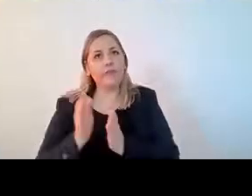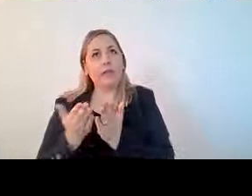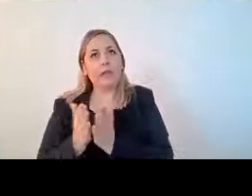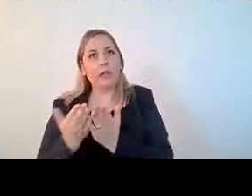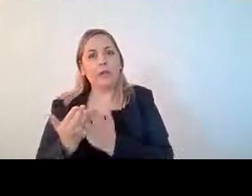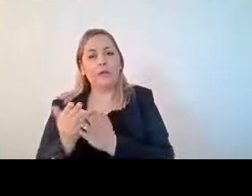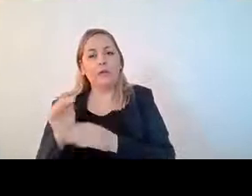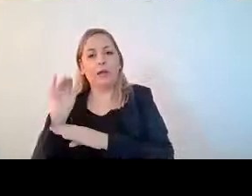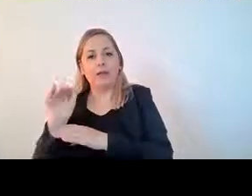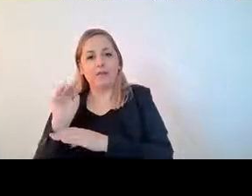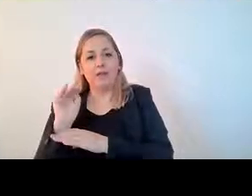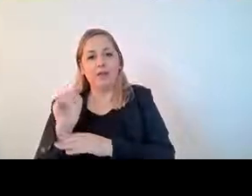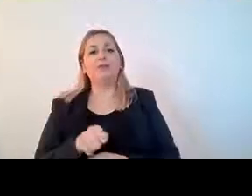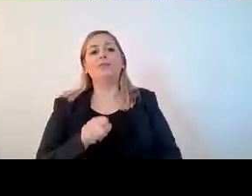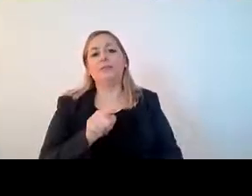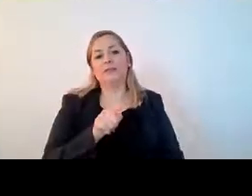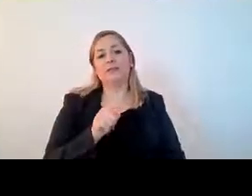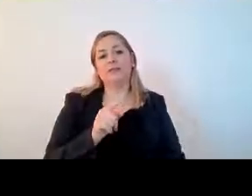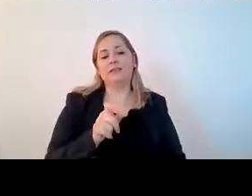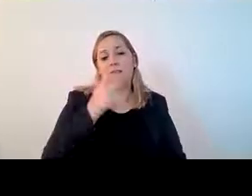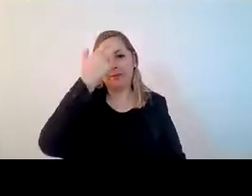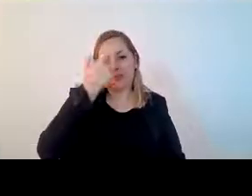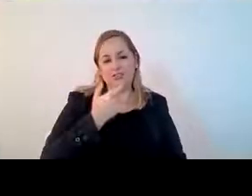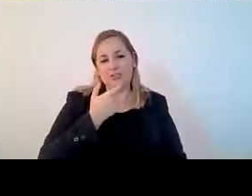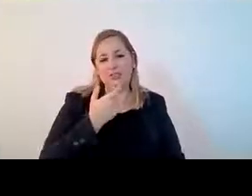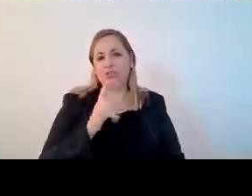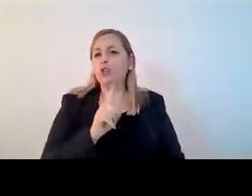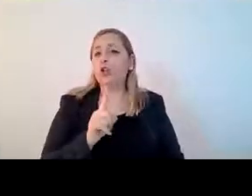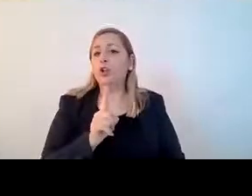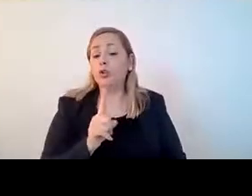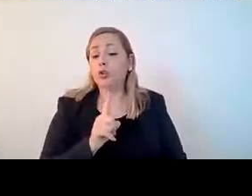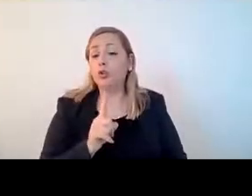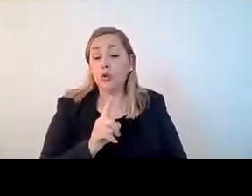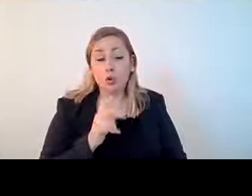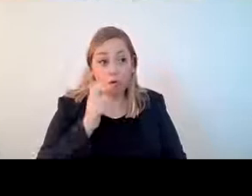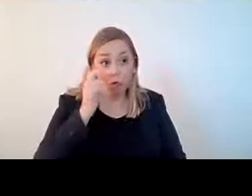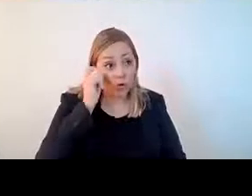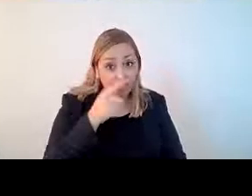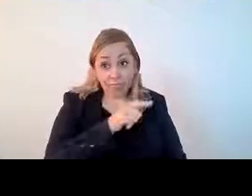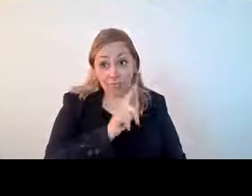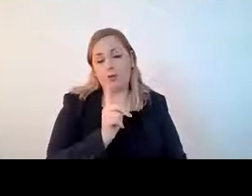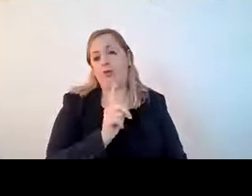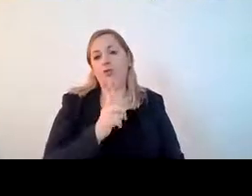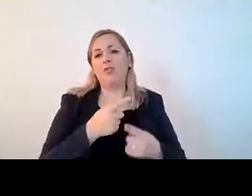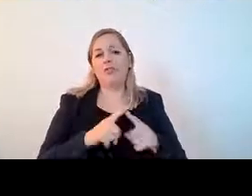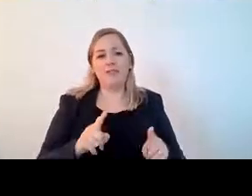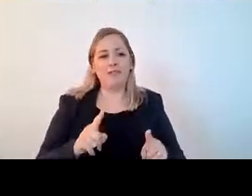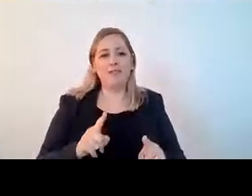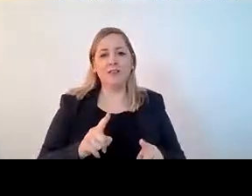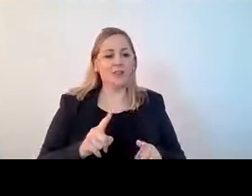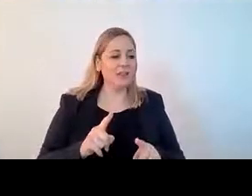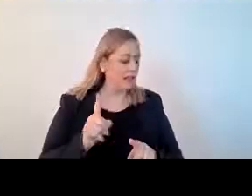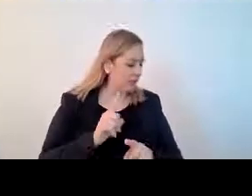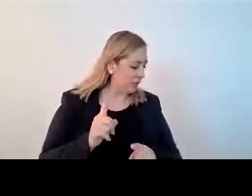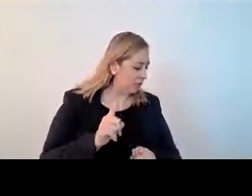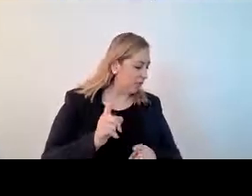banco. Ese es el tipo de alteraciones. No es que no entiendan lo que están haciendo. No siguen